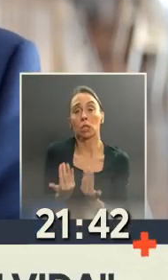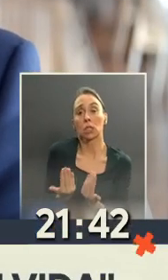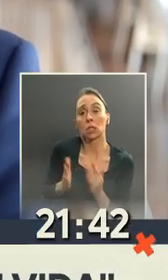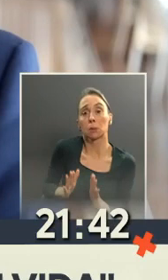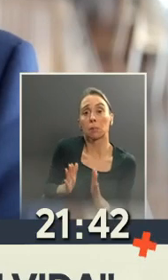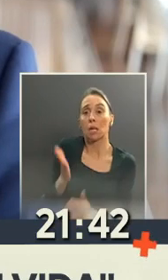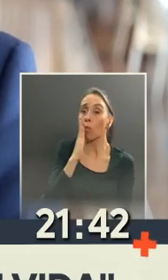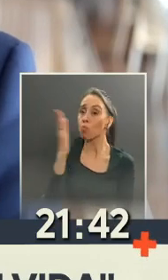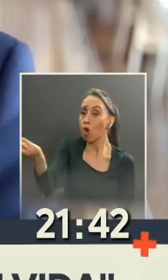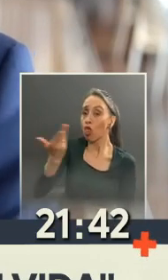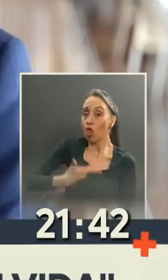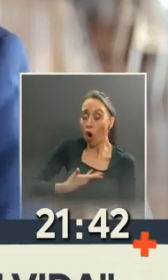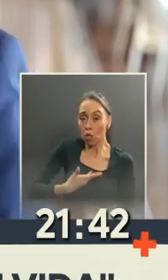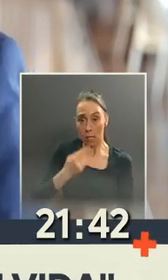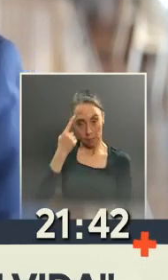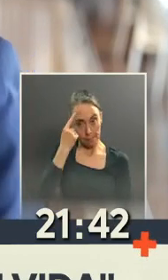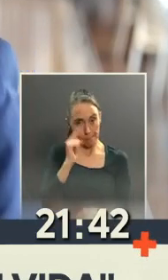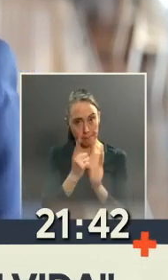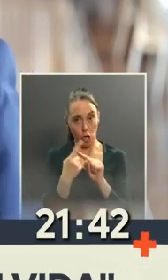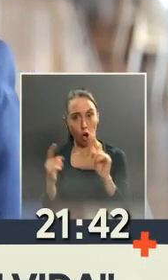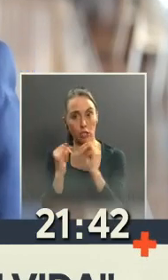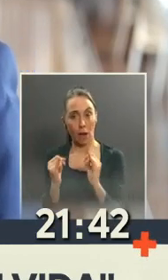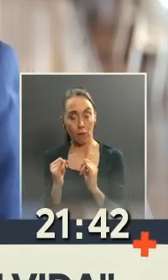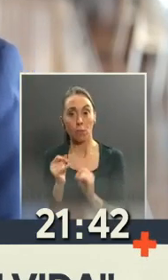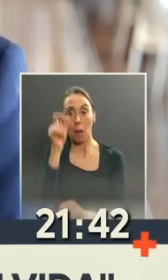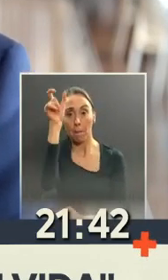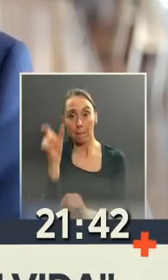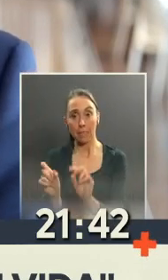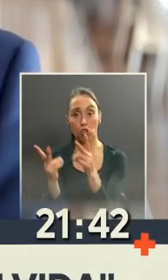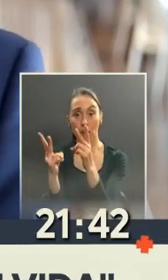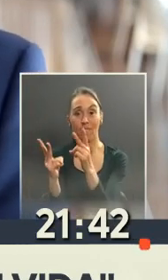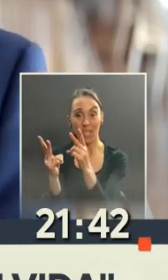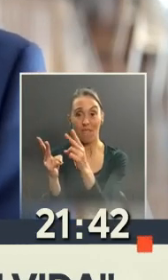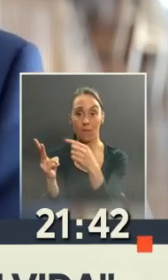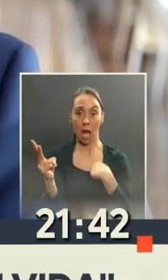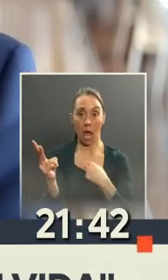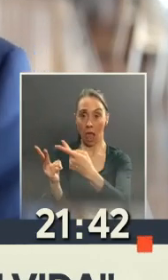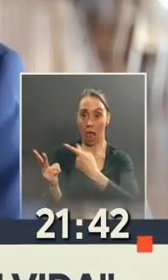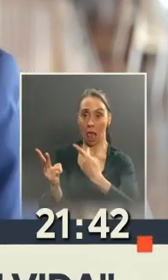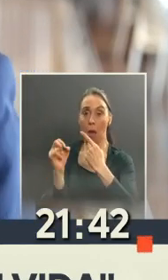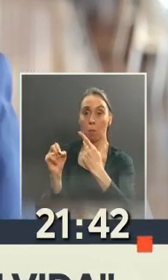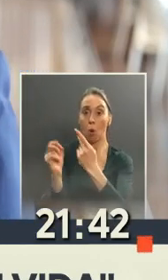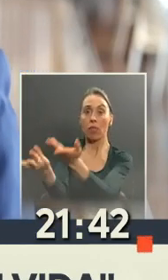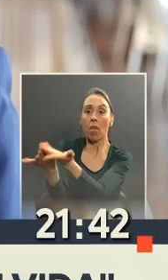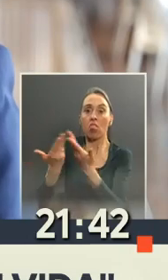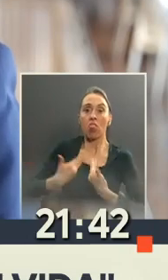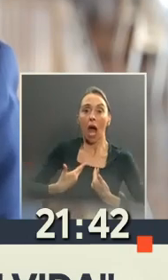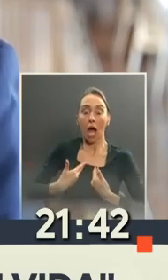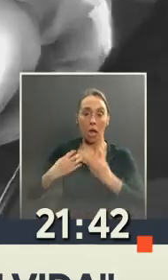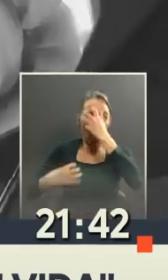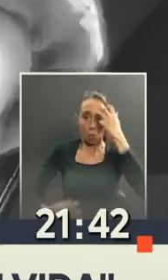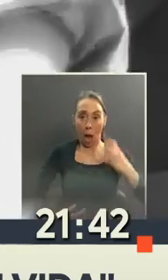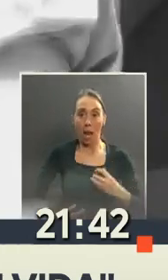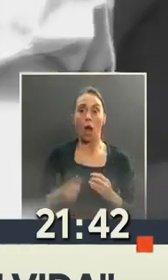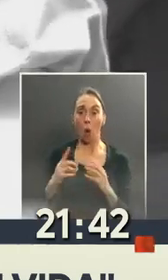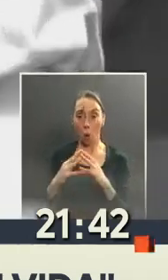se desarrolló esta técnica que es el donante vivo, es decir, que alguien en vida puede donar la mitad del hígado.